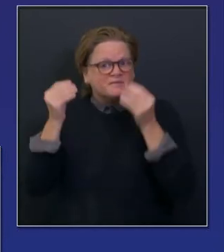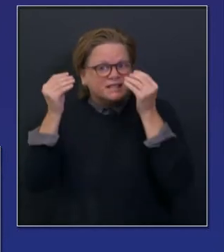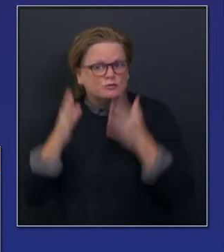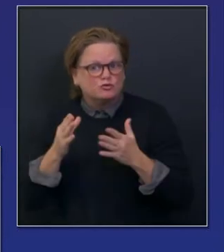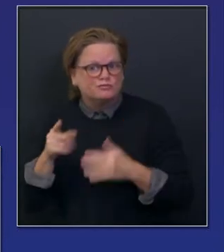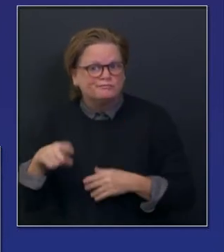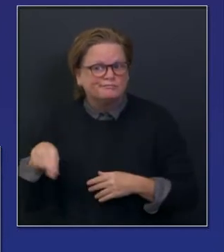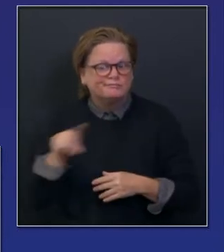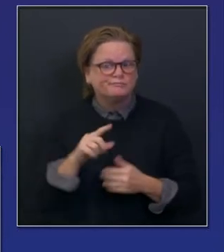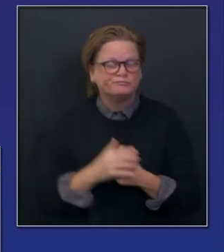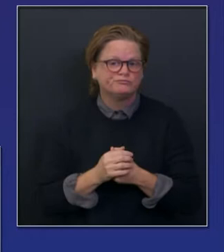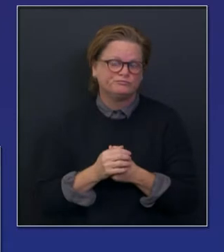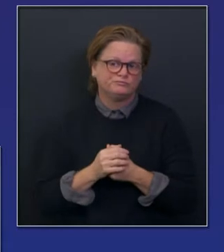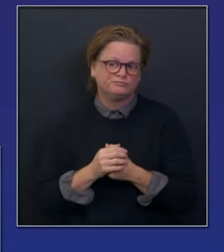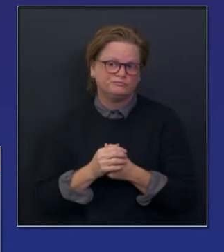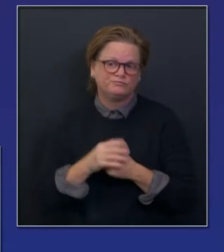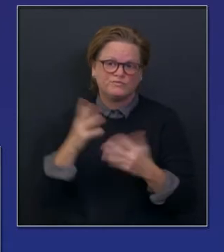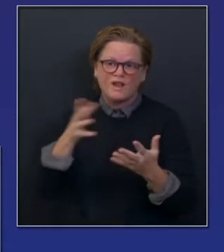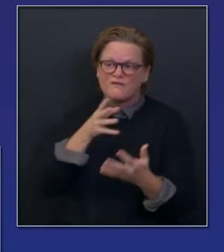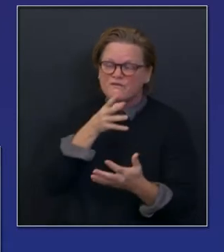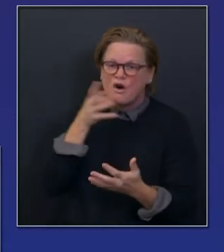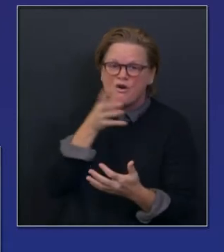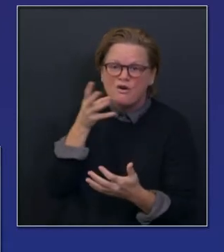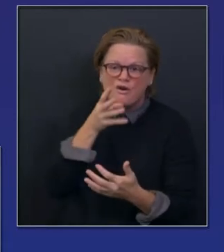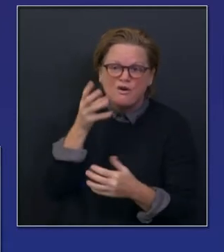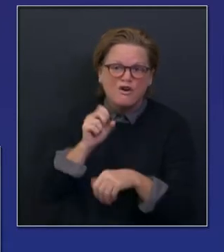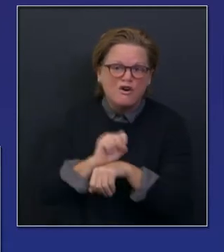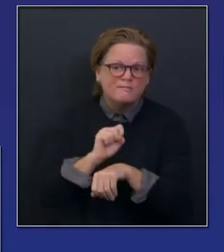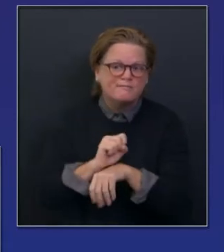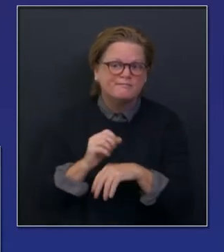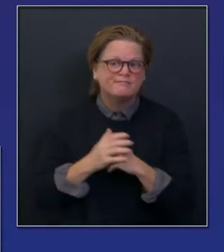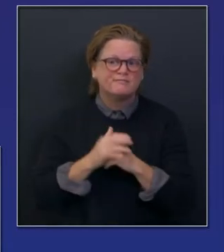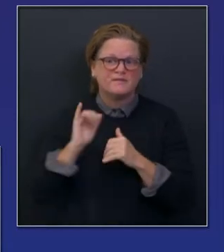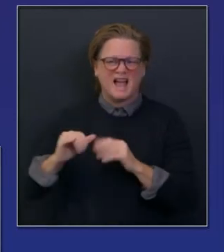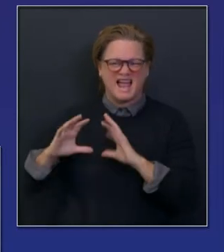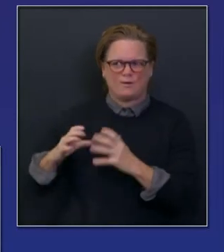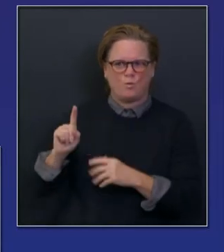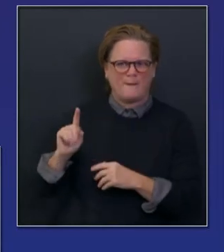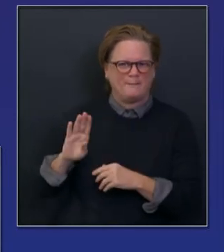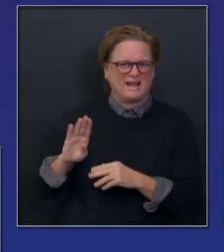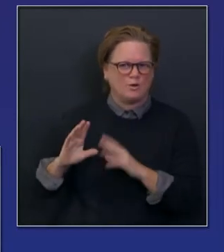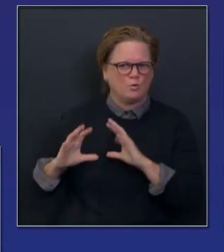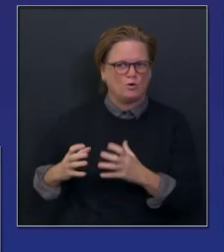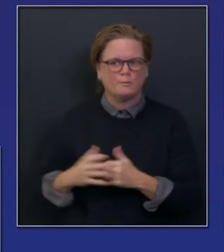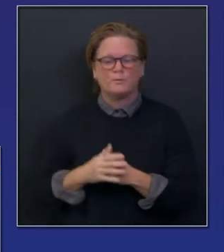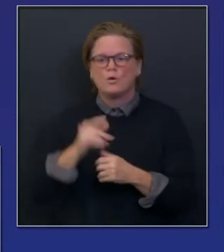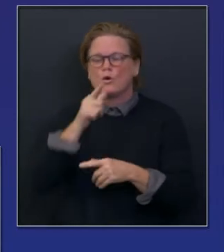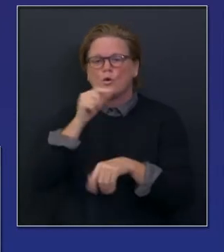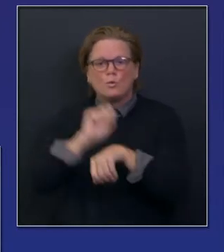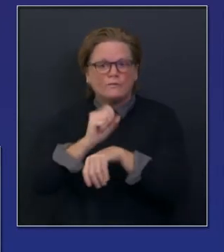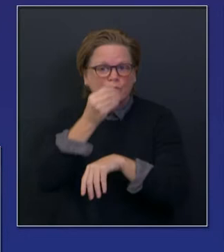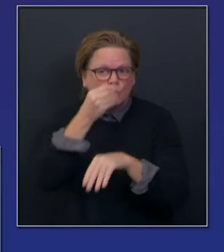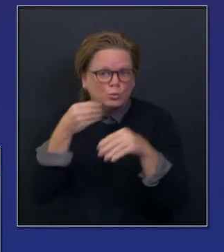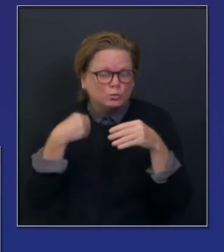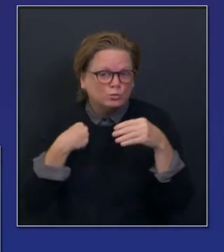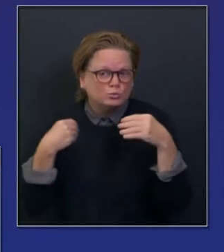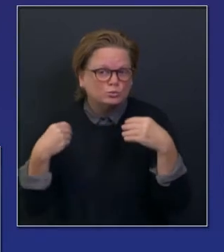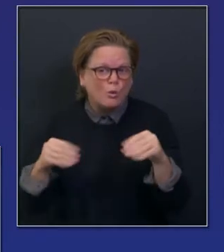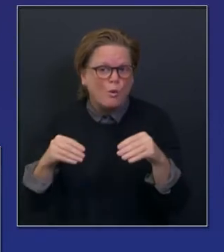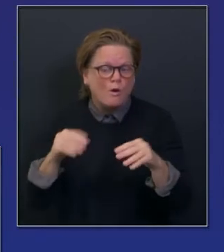a maestros, incluyendo pláticas de trabajadores agrícolas, trabajadores en